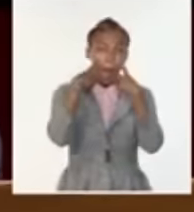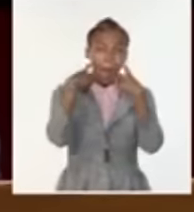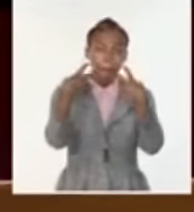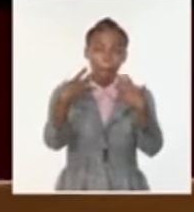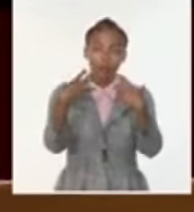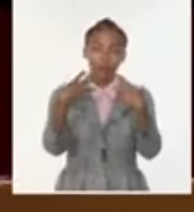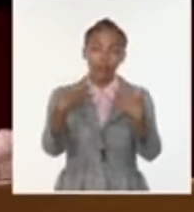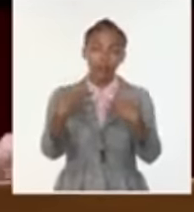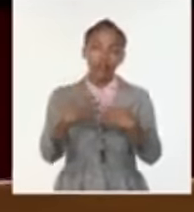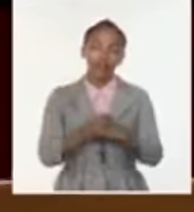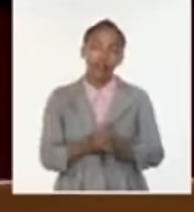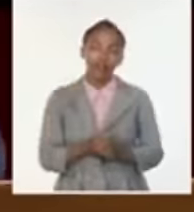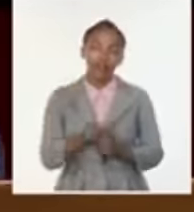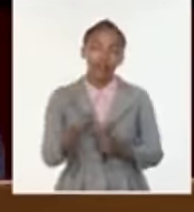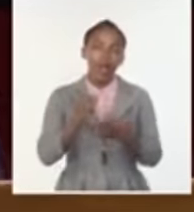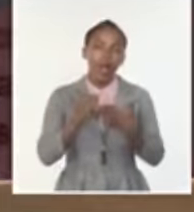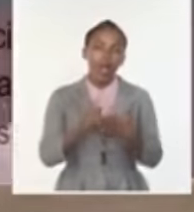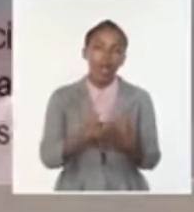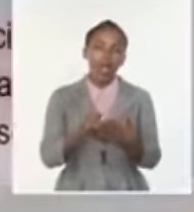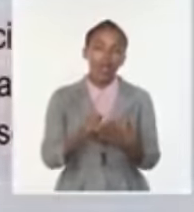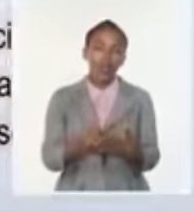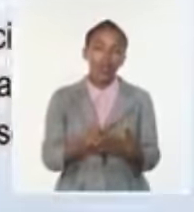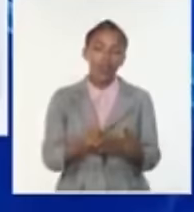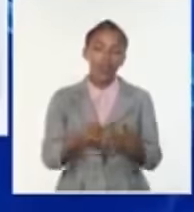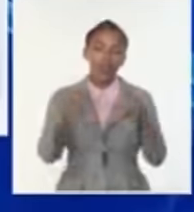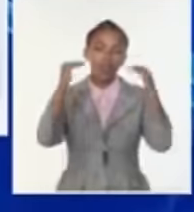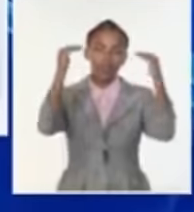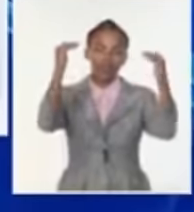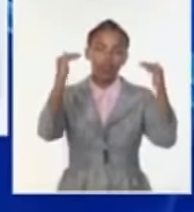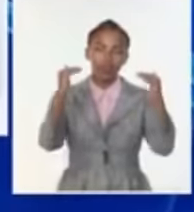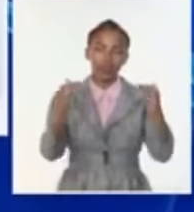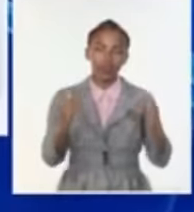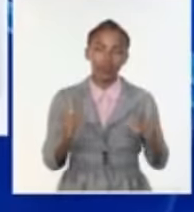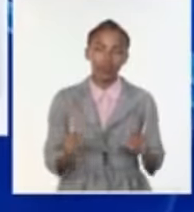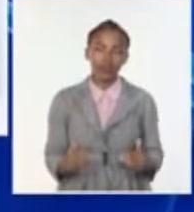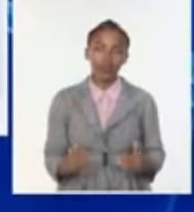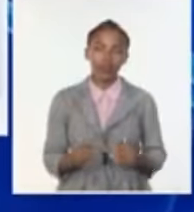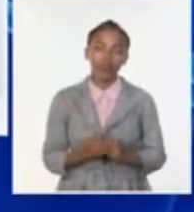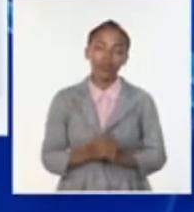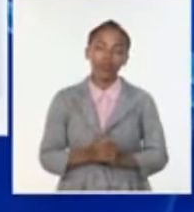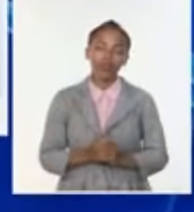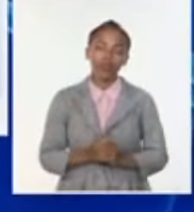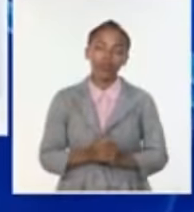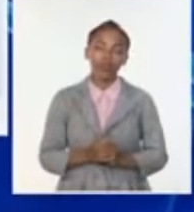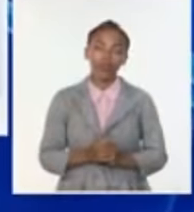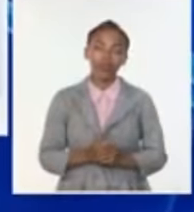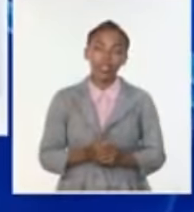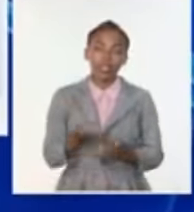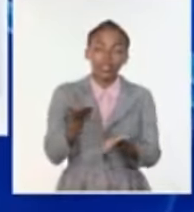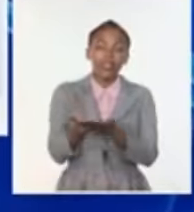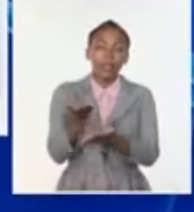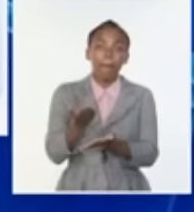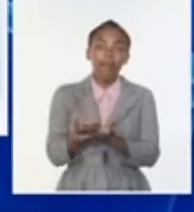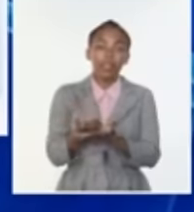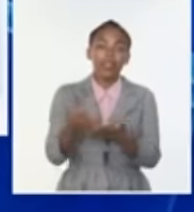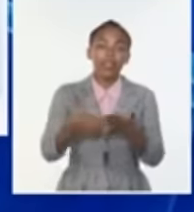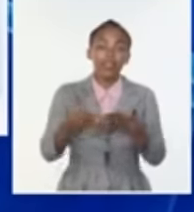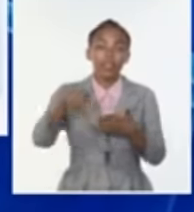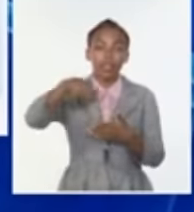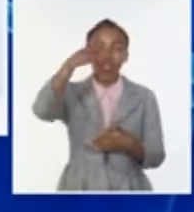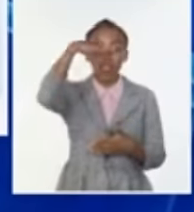tributaria y genera una espiral incontrolable de la demanda de divisas en el país. Mientras más